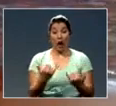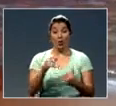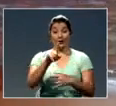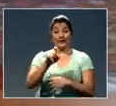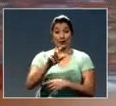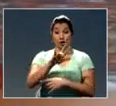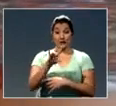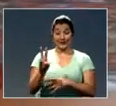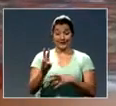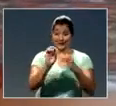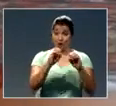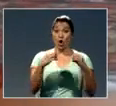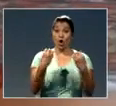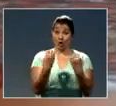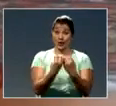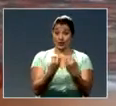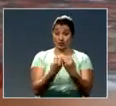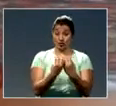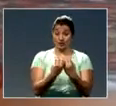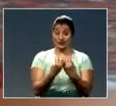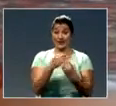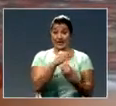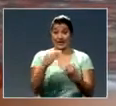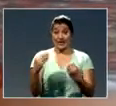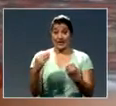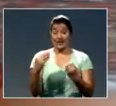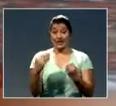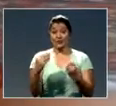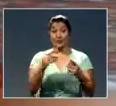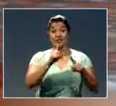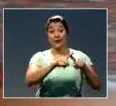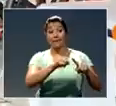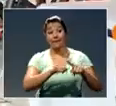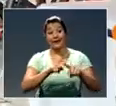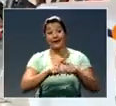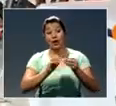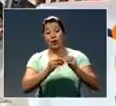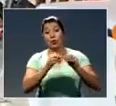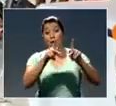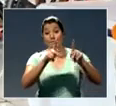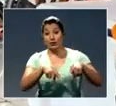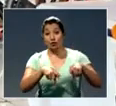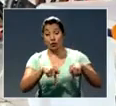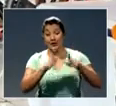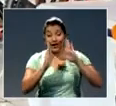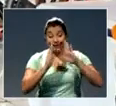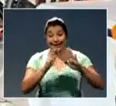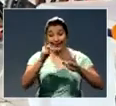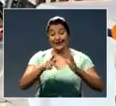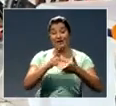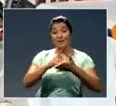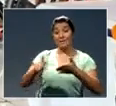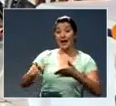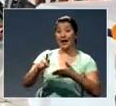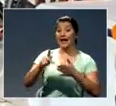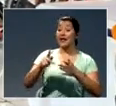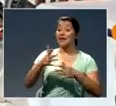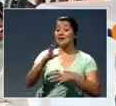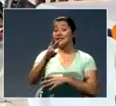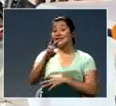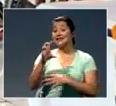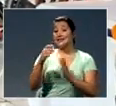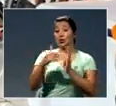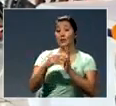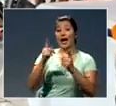estas organizaciones que en estos meses, según el número de personas que atiende, han tenido que pagar entre 700.000 y